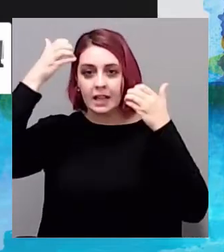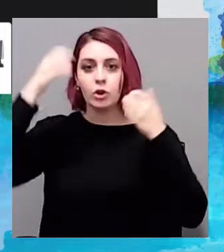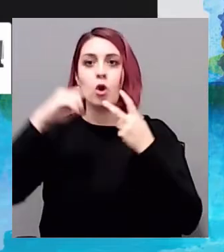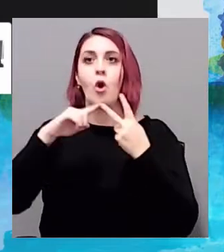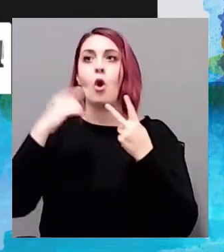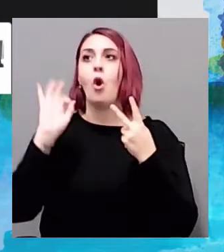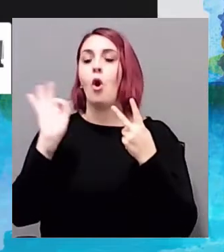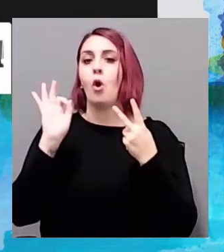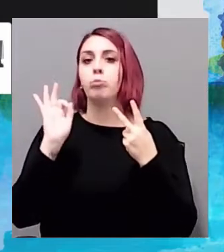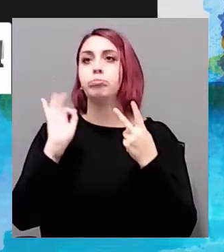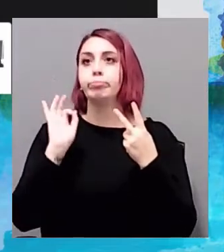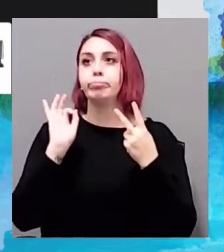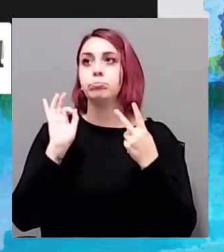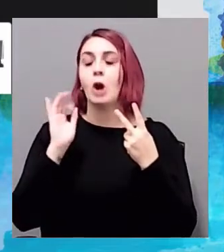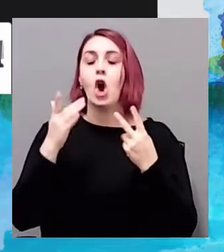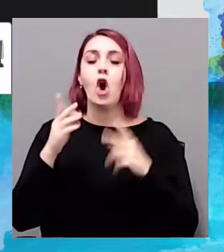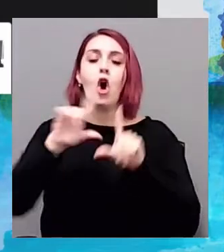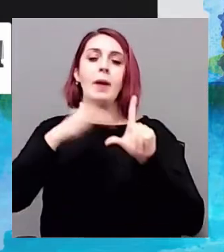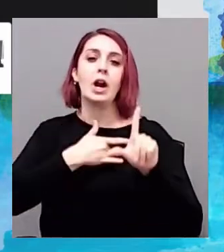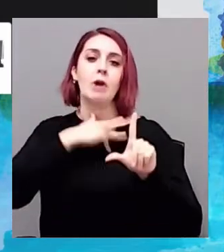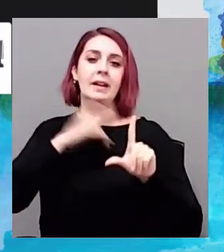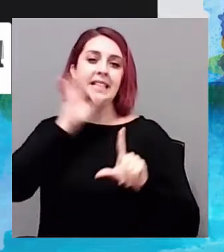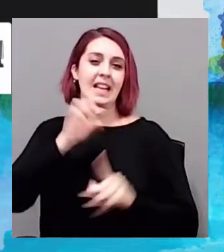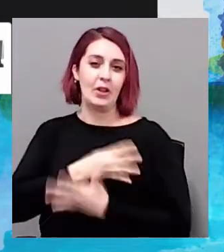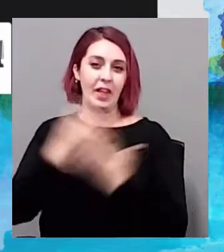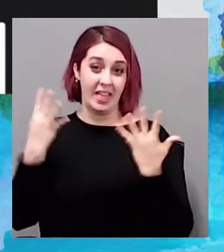obra romántica del siglo XIX.